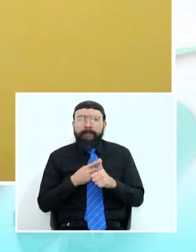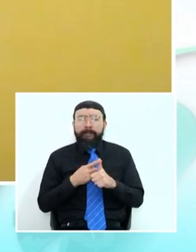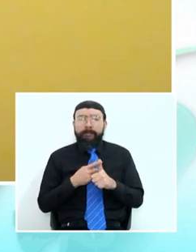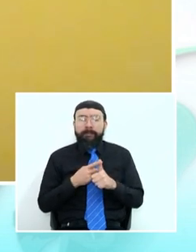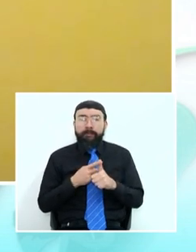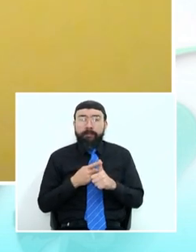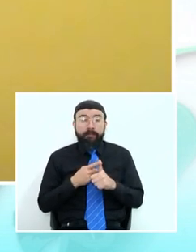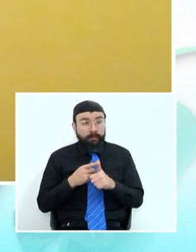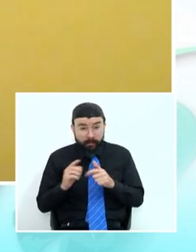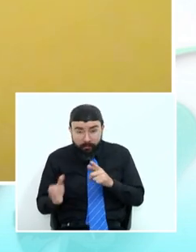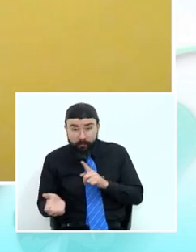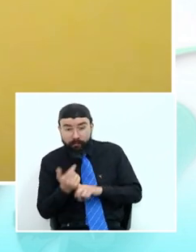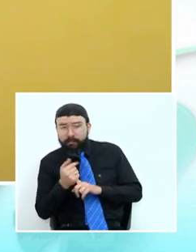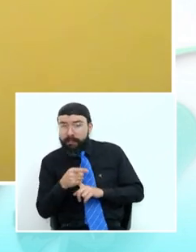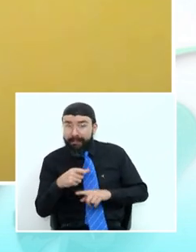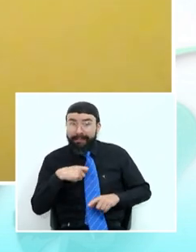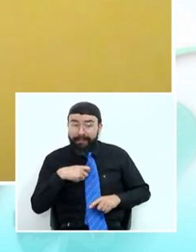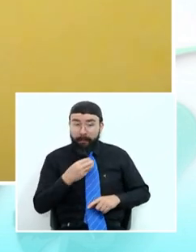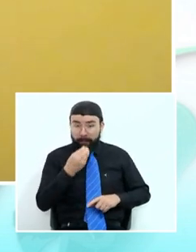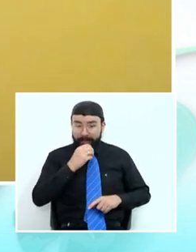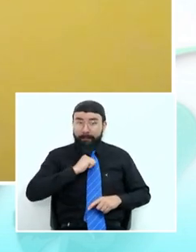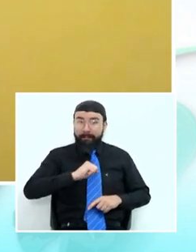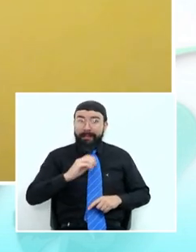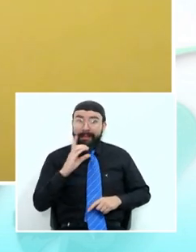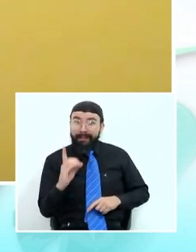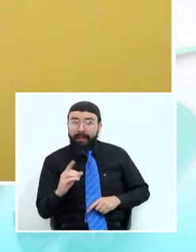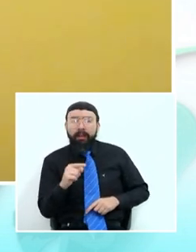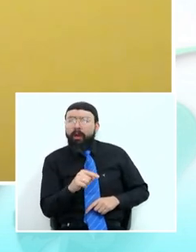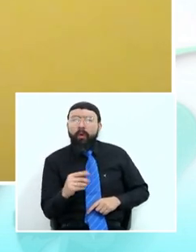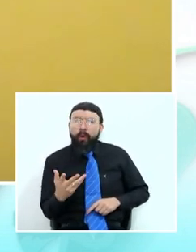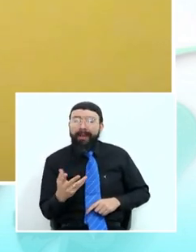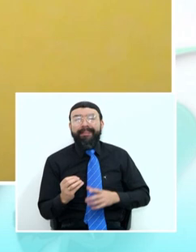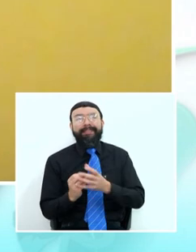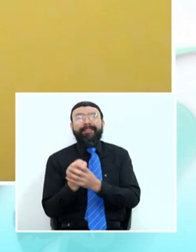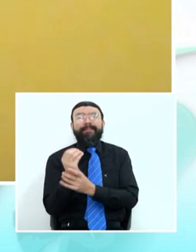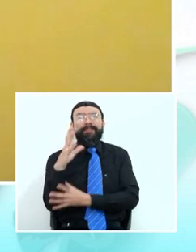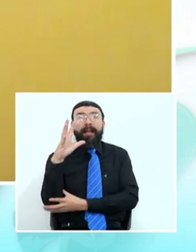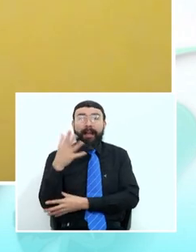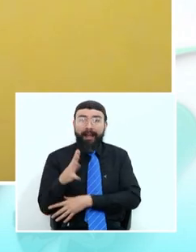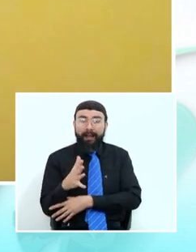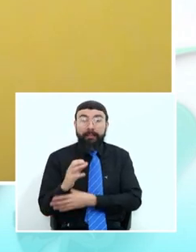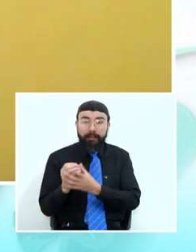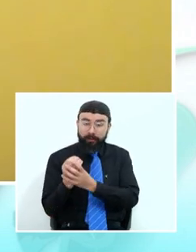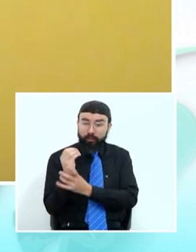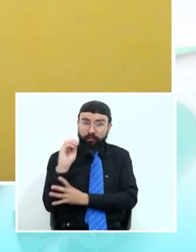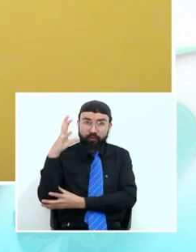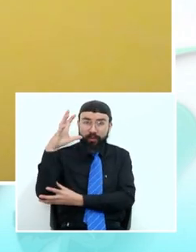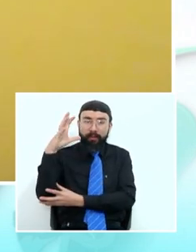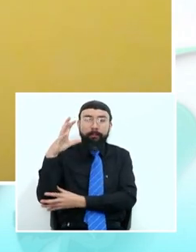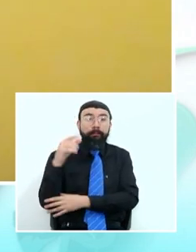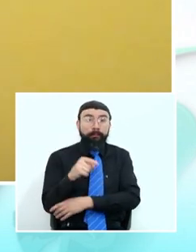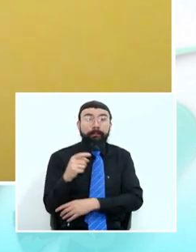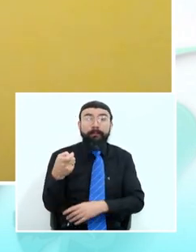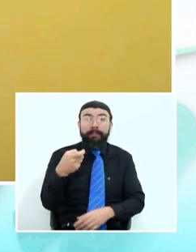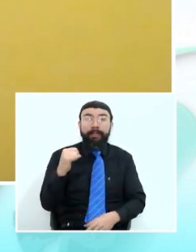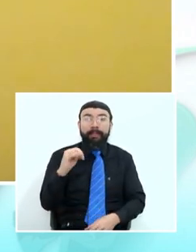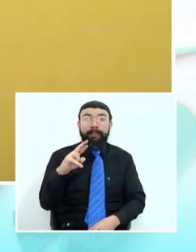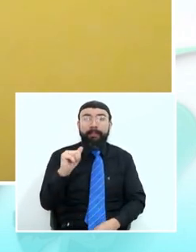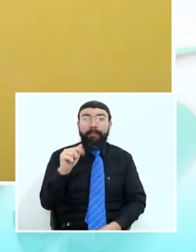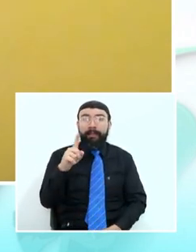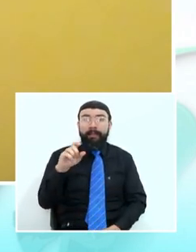que hemos encontrado es el girasol, que hace parte de las frutas